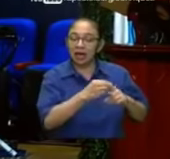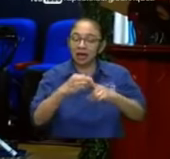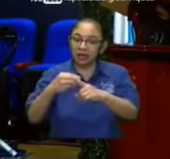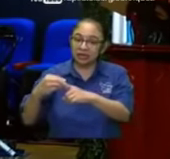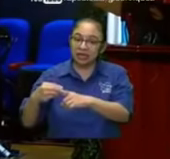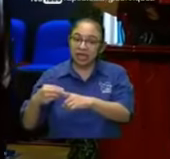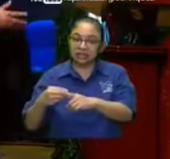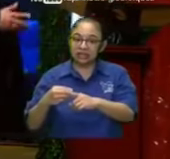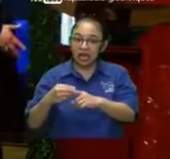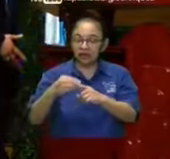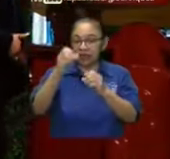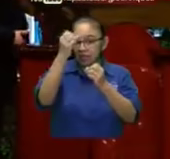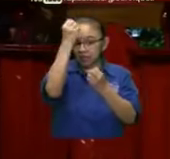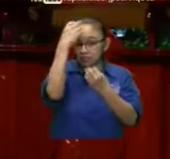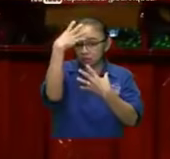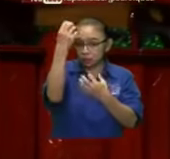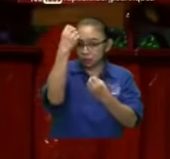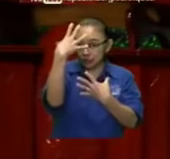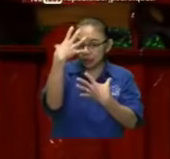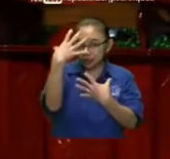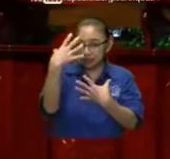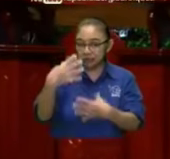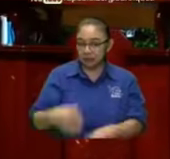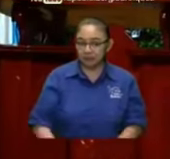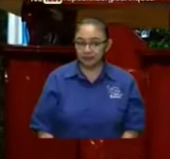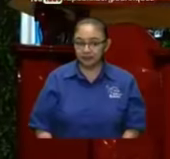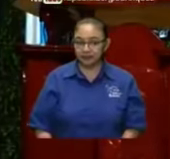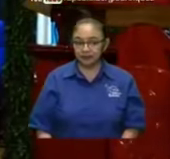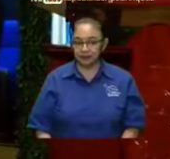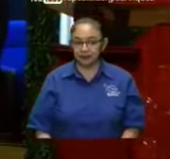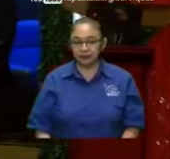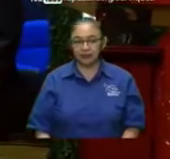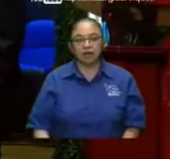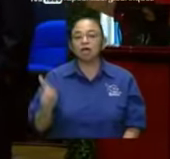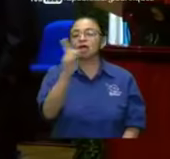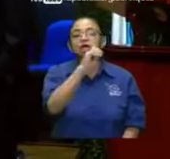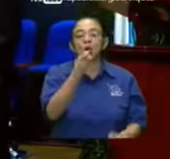sea, si nos dan una instrucción y nos dicen, hermanos, no aparte lugares.